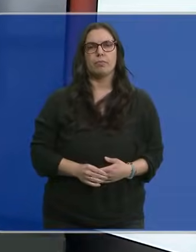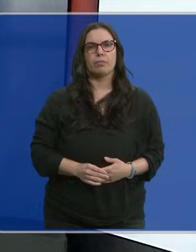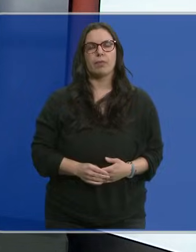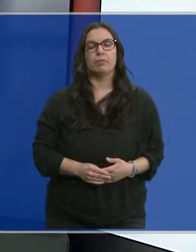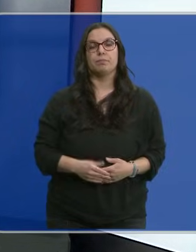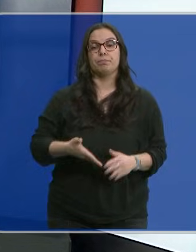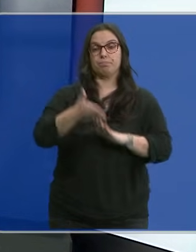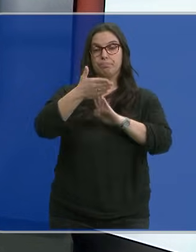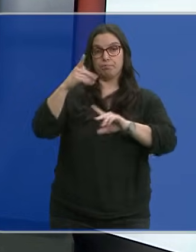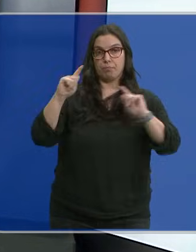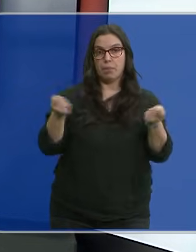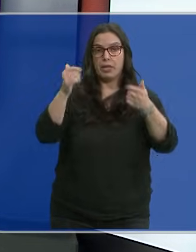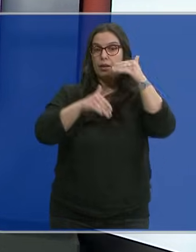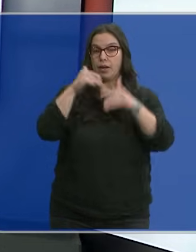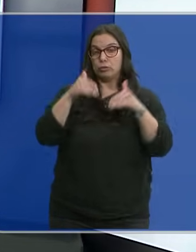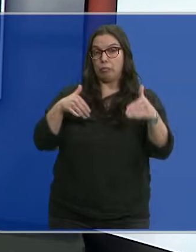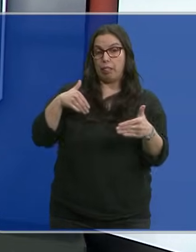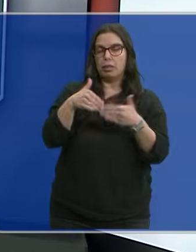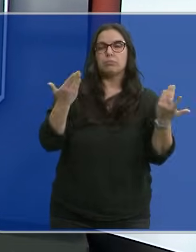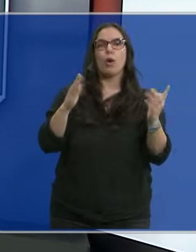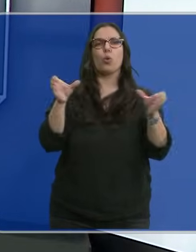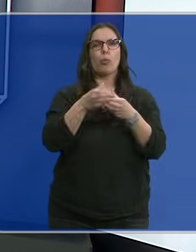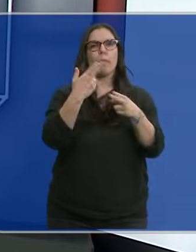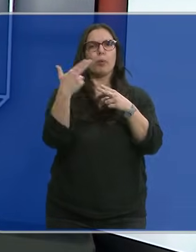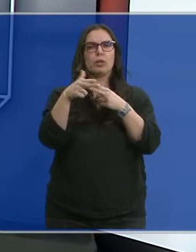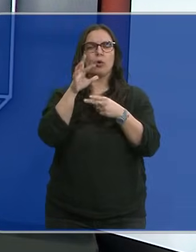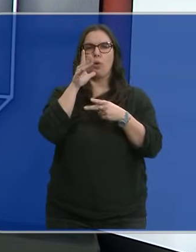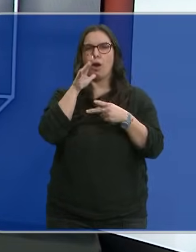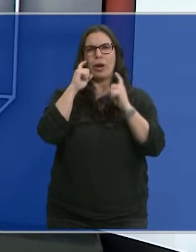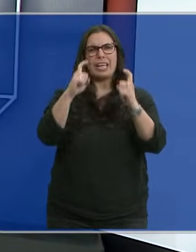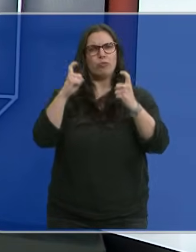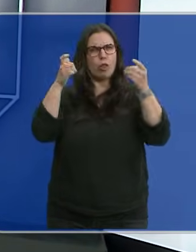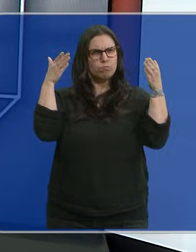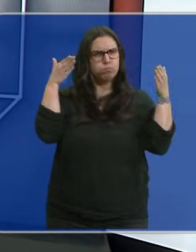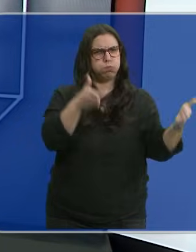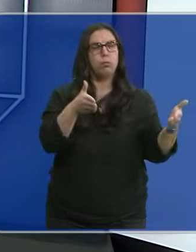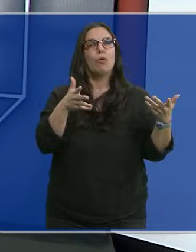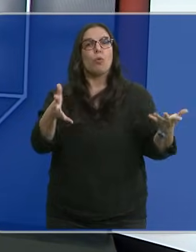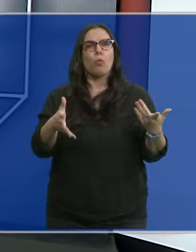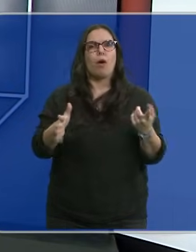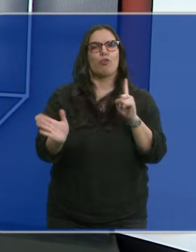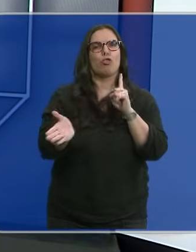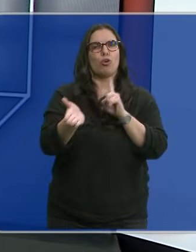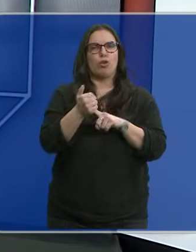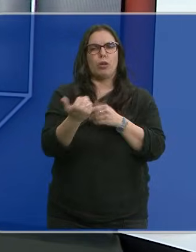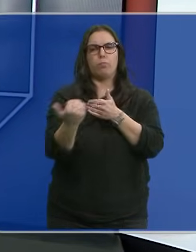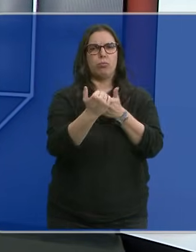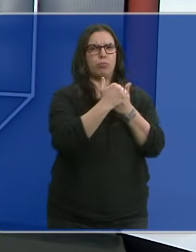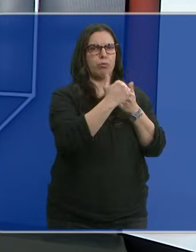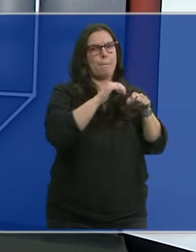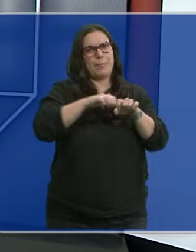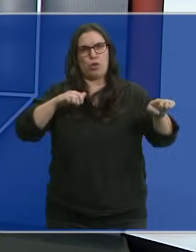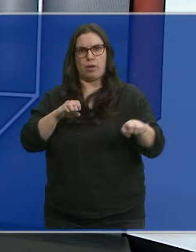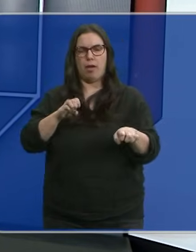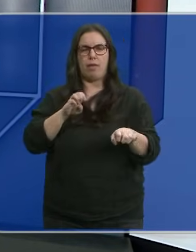Y de cara a la campaña electoral cada vez más cercana, los partidos políticos centrarán todos sus esfuerzos en conseguir ocupar la mayor cantidad de